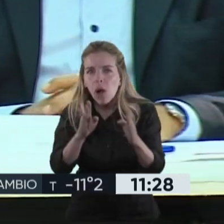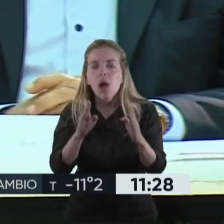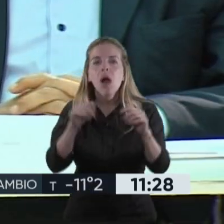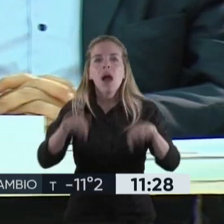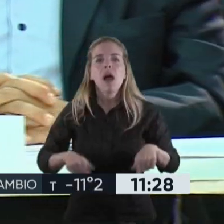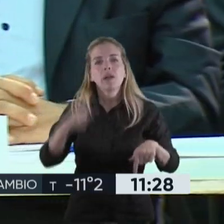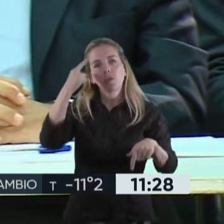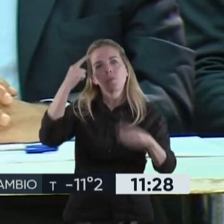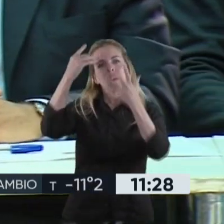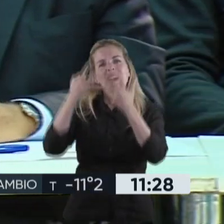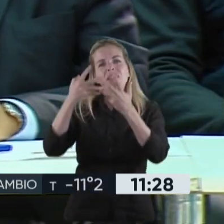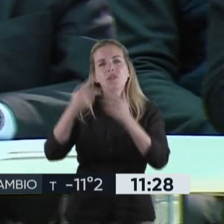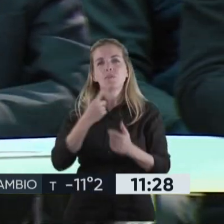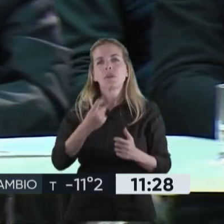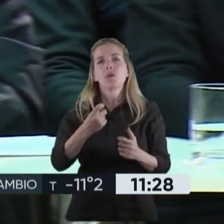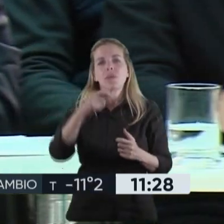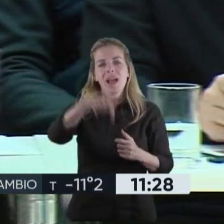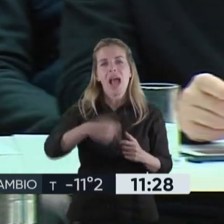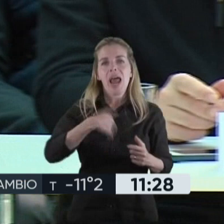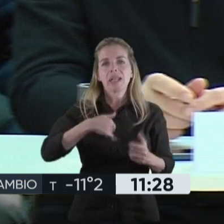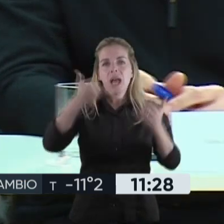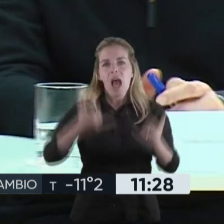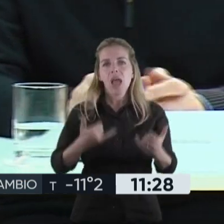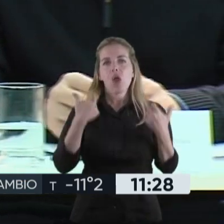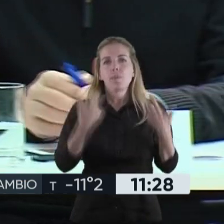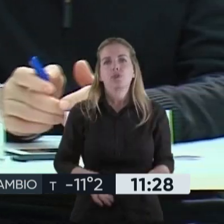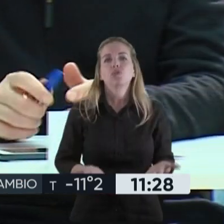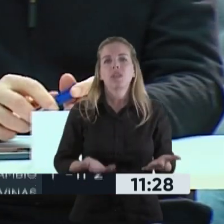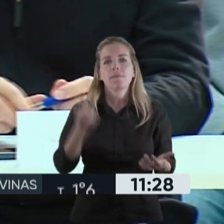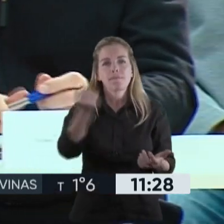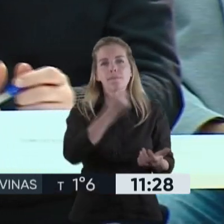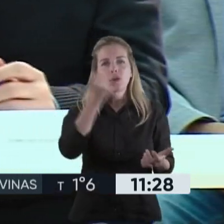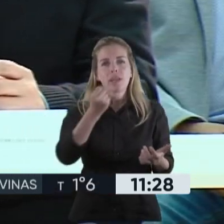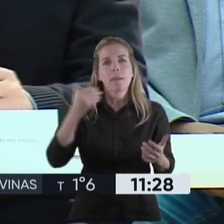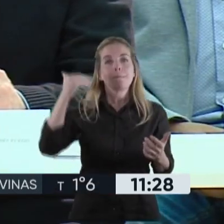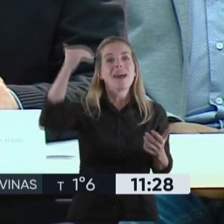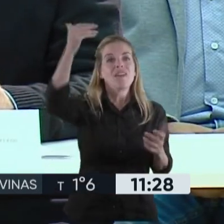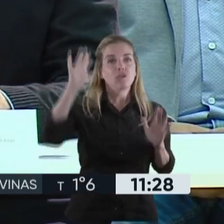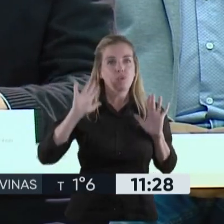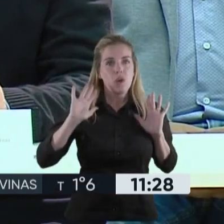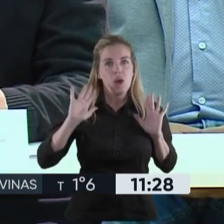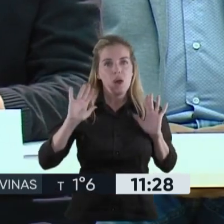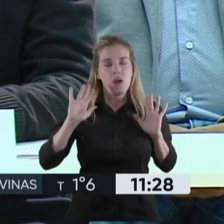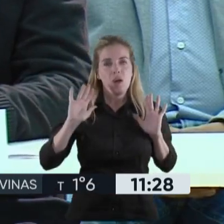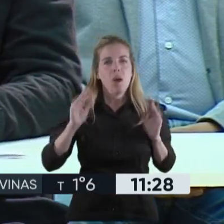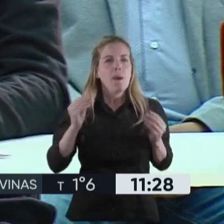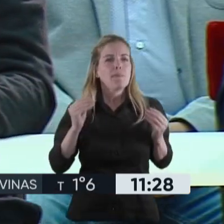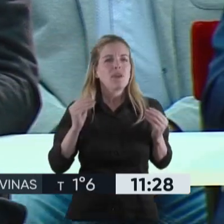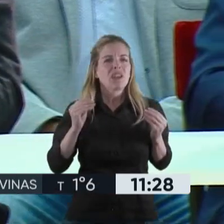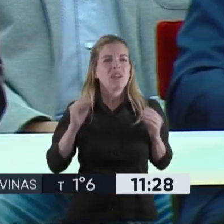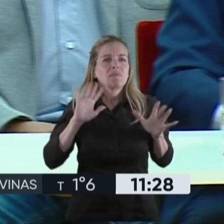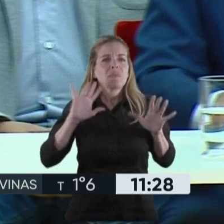la Argentina tiene una formidable oportunidad para el futuro. Formidable oportunidad. Porque ese mundo